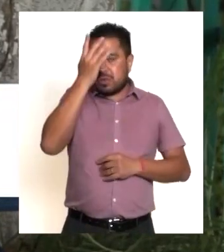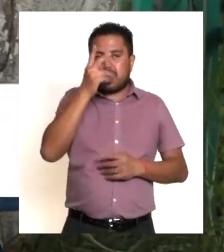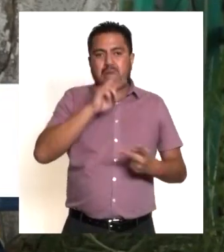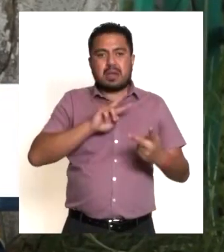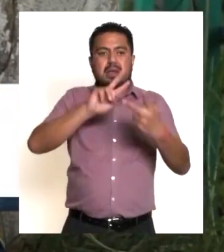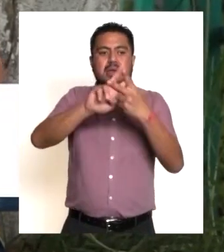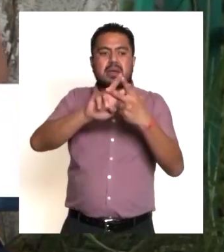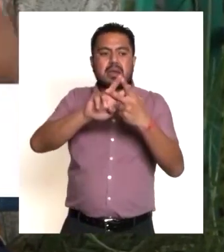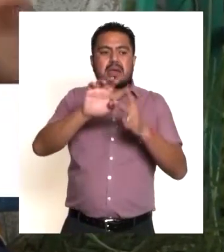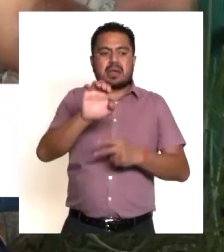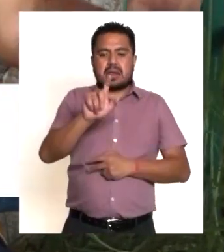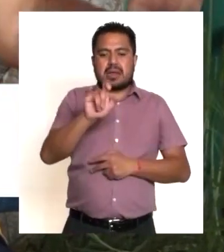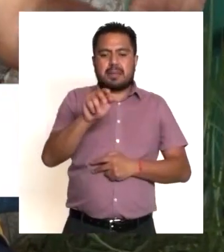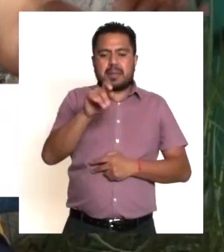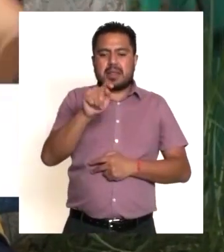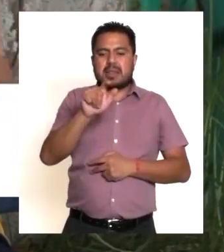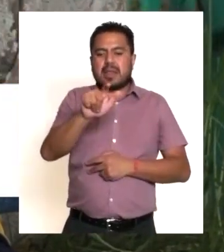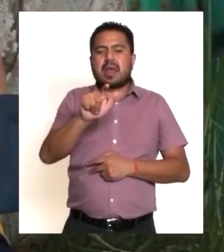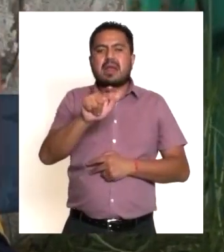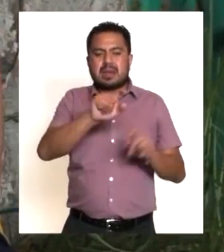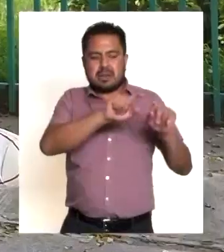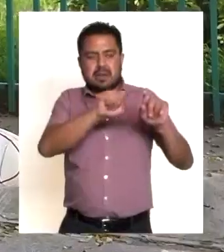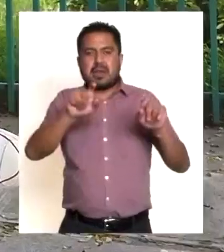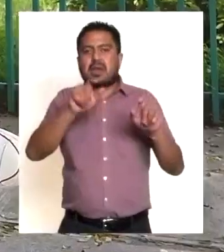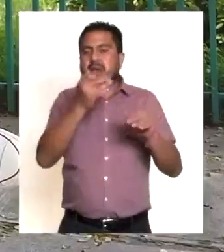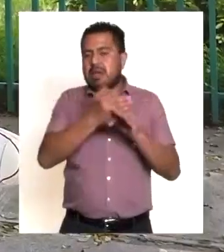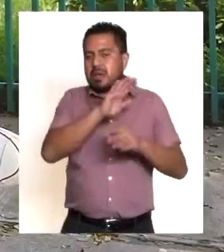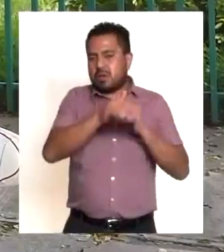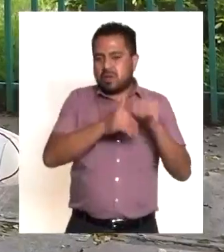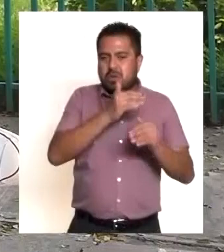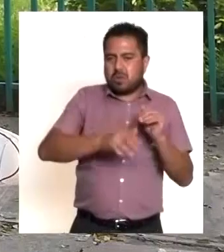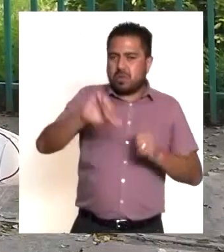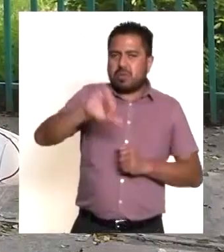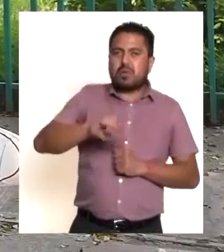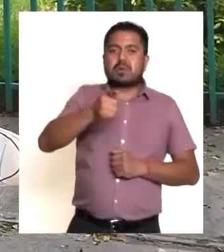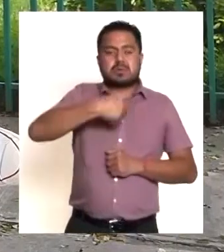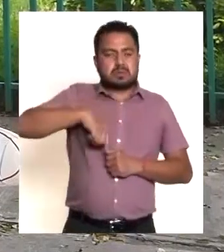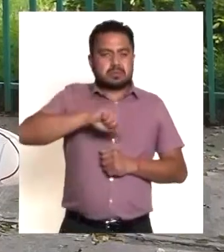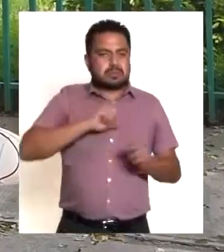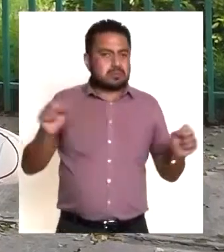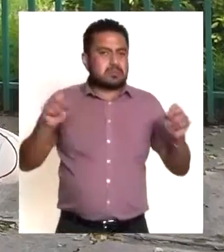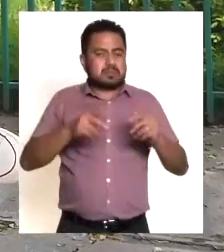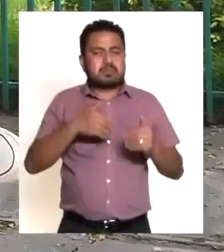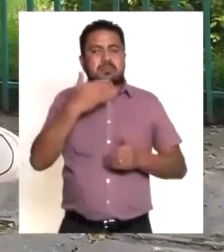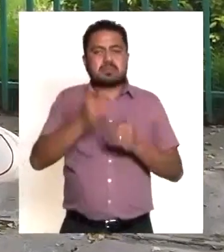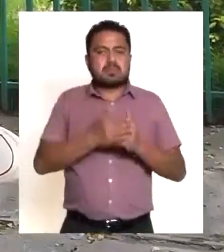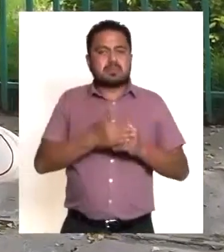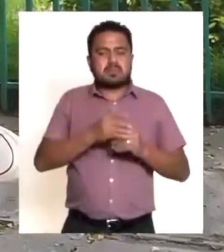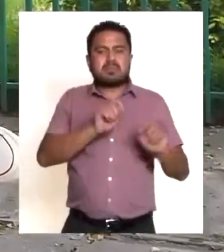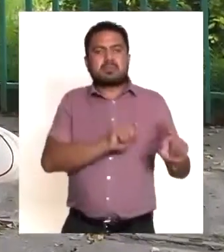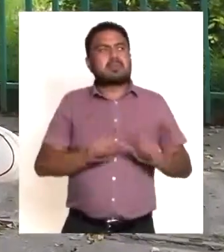no olvides poner el hashtag Elemental a tu publicación. Esto ha sido todo por hoy. Nosotros nos vemos